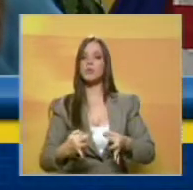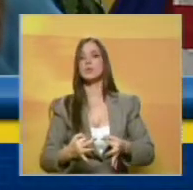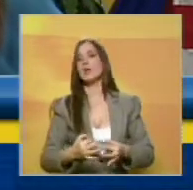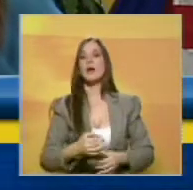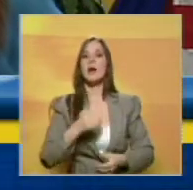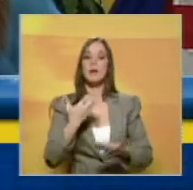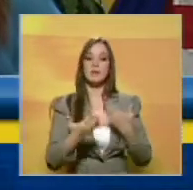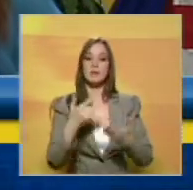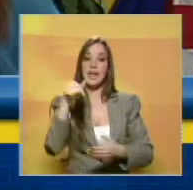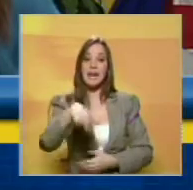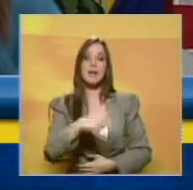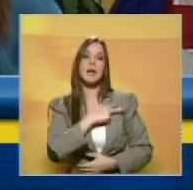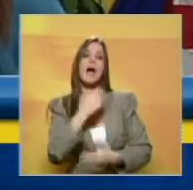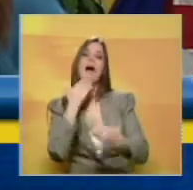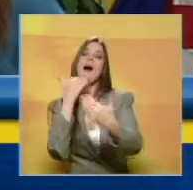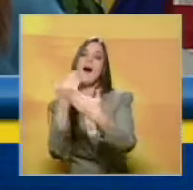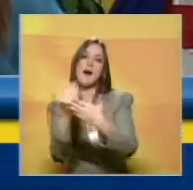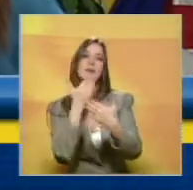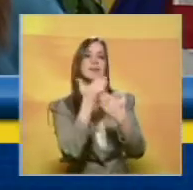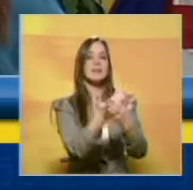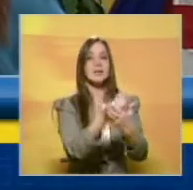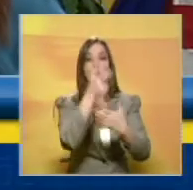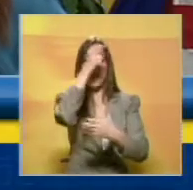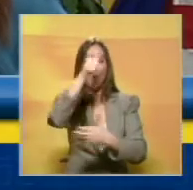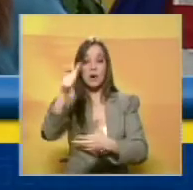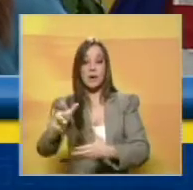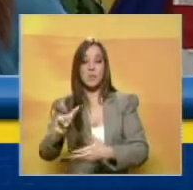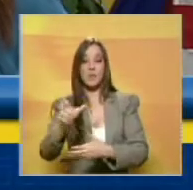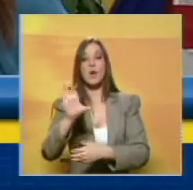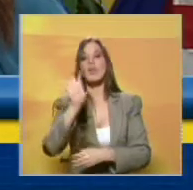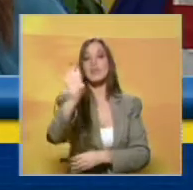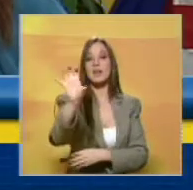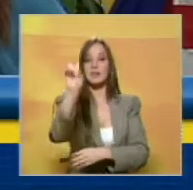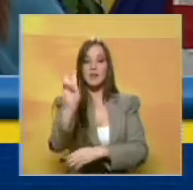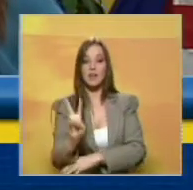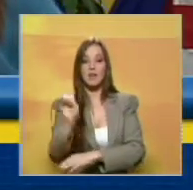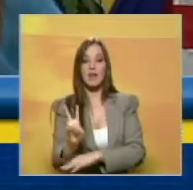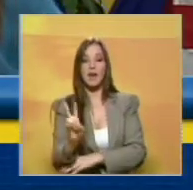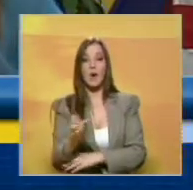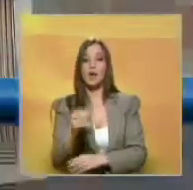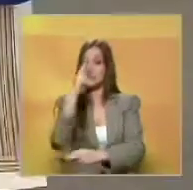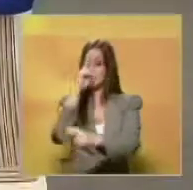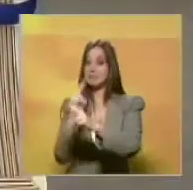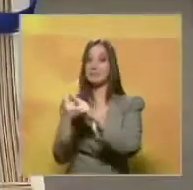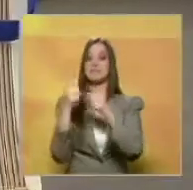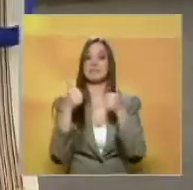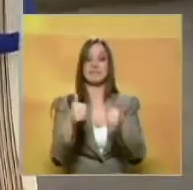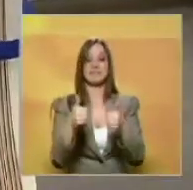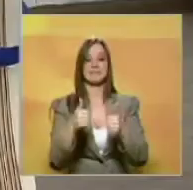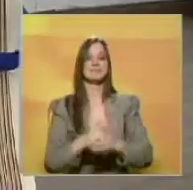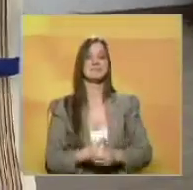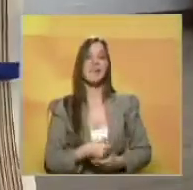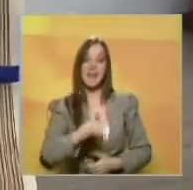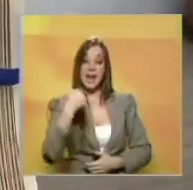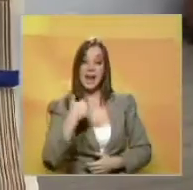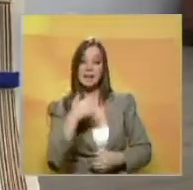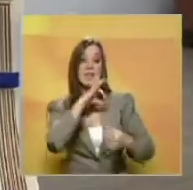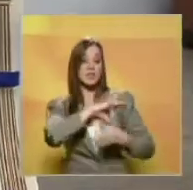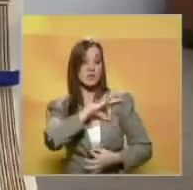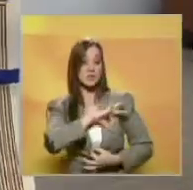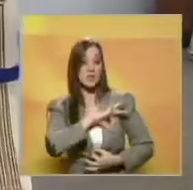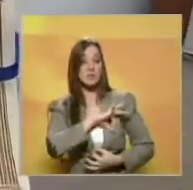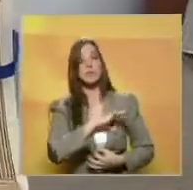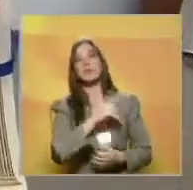Noticiero Venevisión. Estamos muy agradecidos con el pueblo del Estado Vargas por tan importante reconocimiento. Esta sociedad somete a la opinión de la